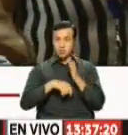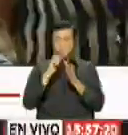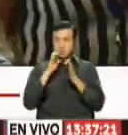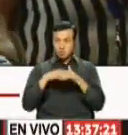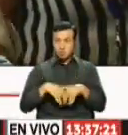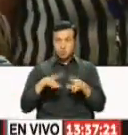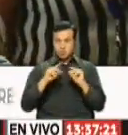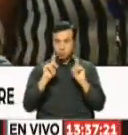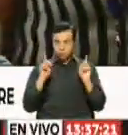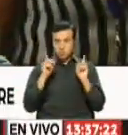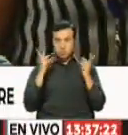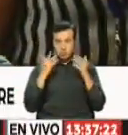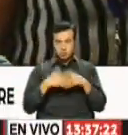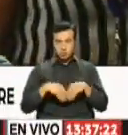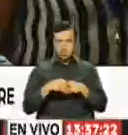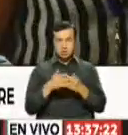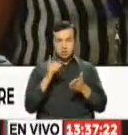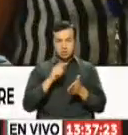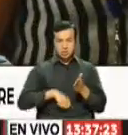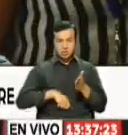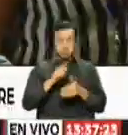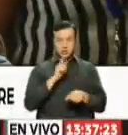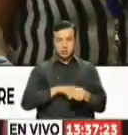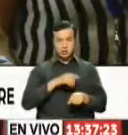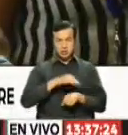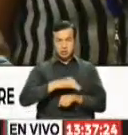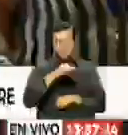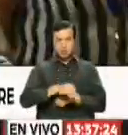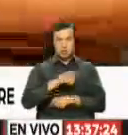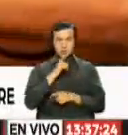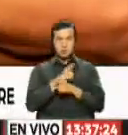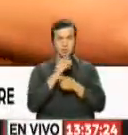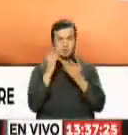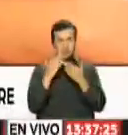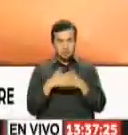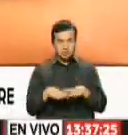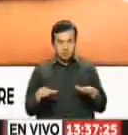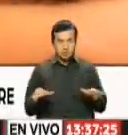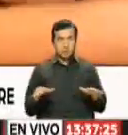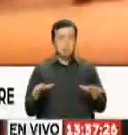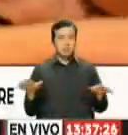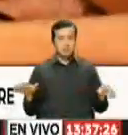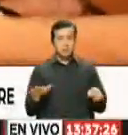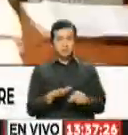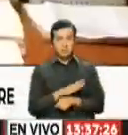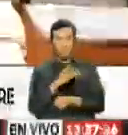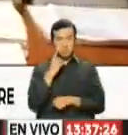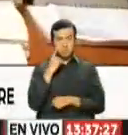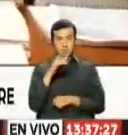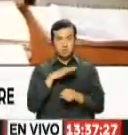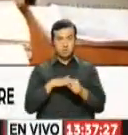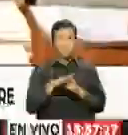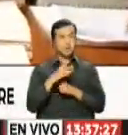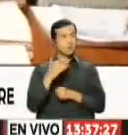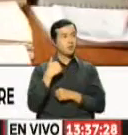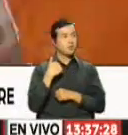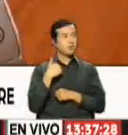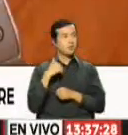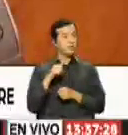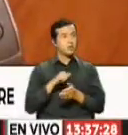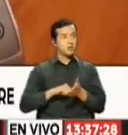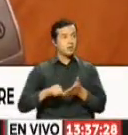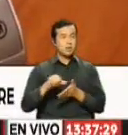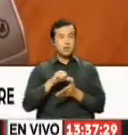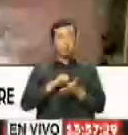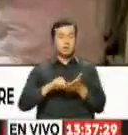contratista, vamos a entregarlo finalmente en el tiempo que se había establecido. Una vez terminada, la Casa de Salud contará con un área de